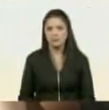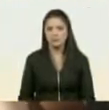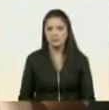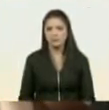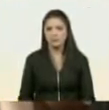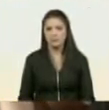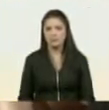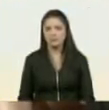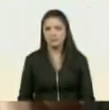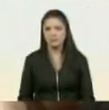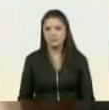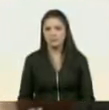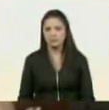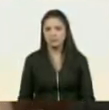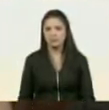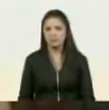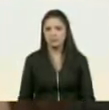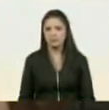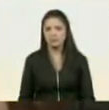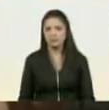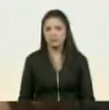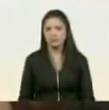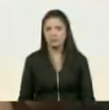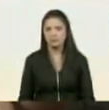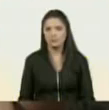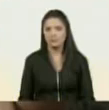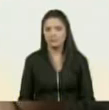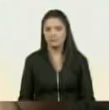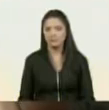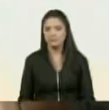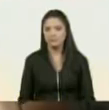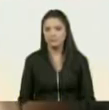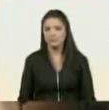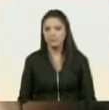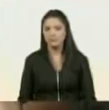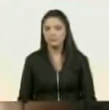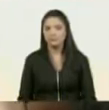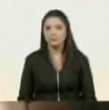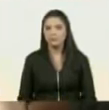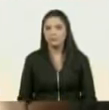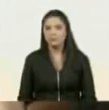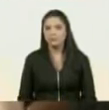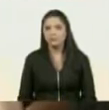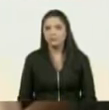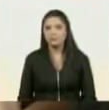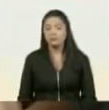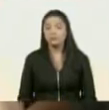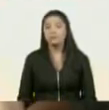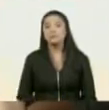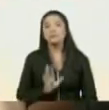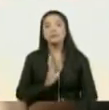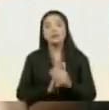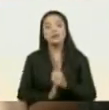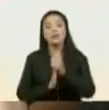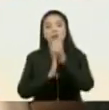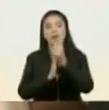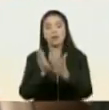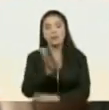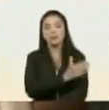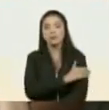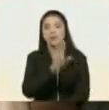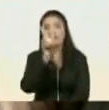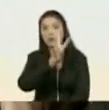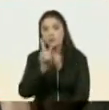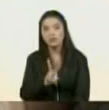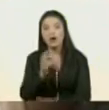y está en vivo para Unión Radio. Fíjese, si algo ha caracterizado a la dirigencia de la derecha venezolana en los